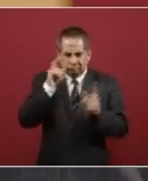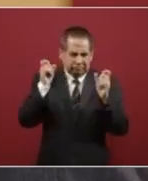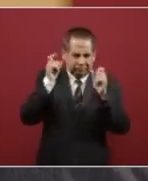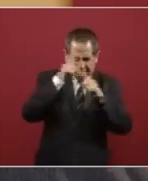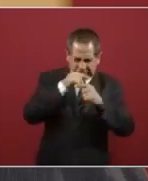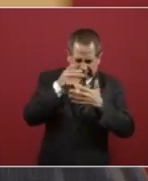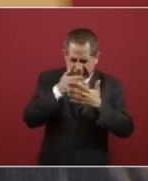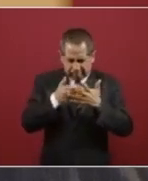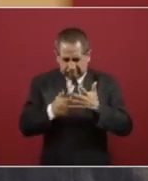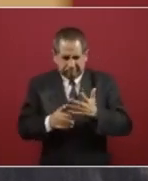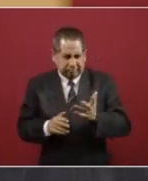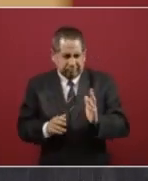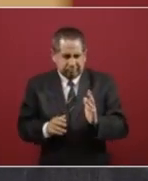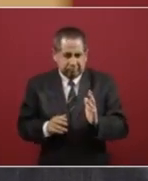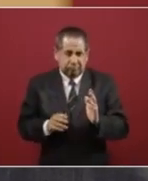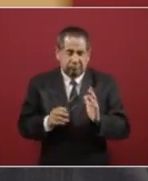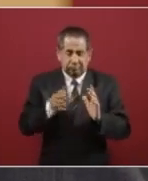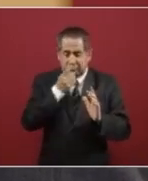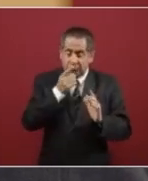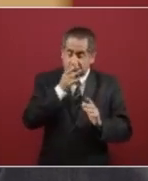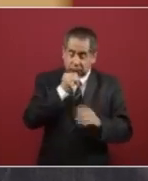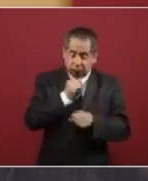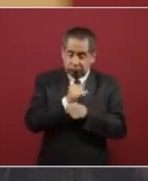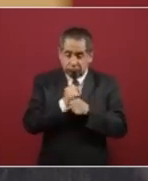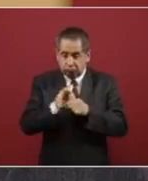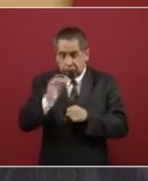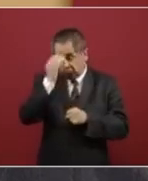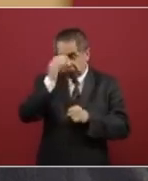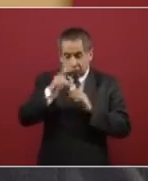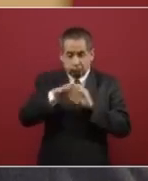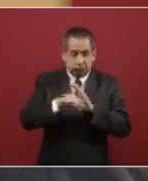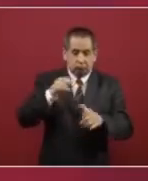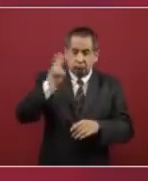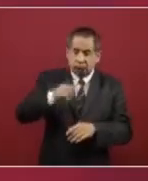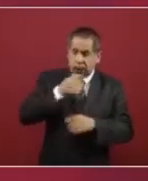complicaciones para conocer la verdad.